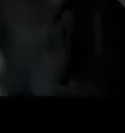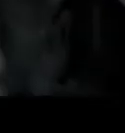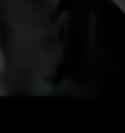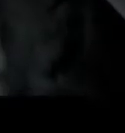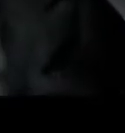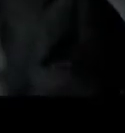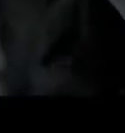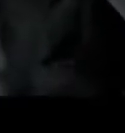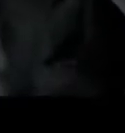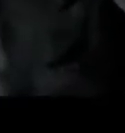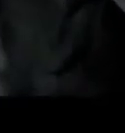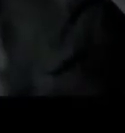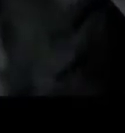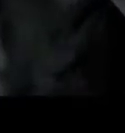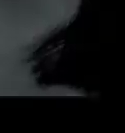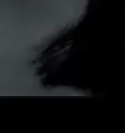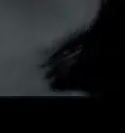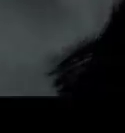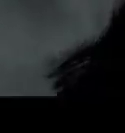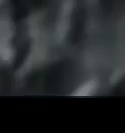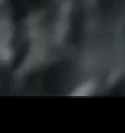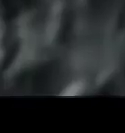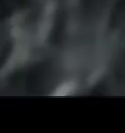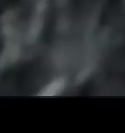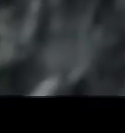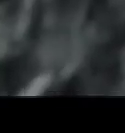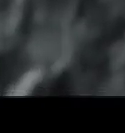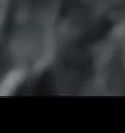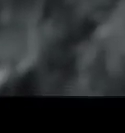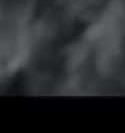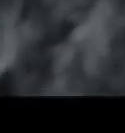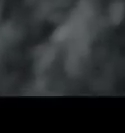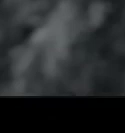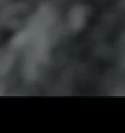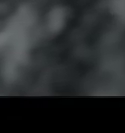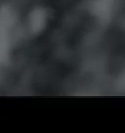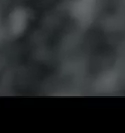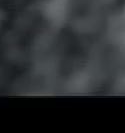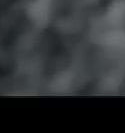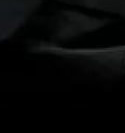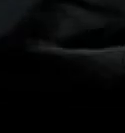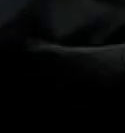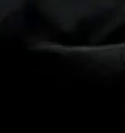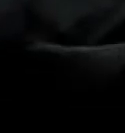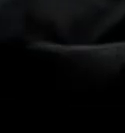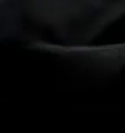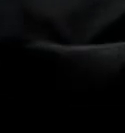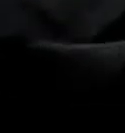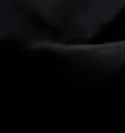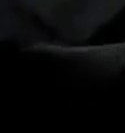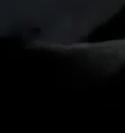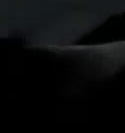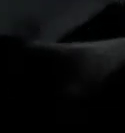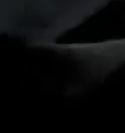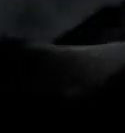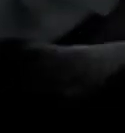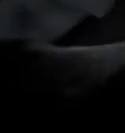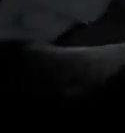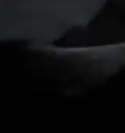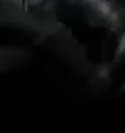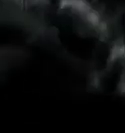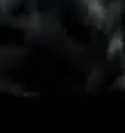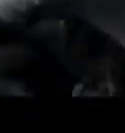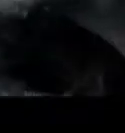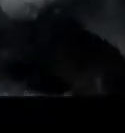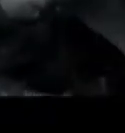caballero? Para que se vaya calientito yo, mi rey. Le juro que a Carlos no lo vamos a meter en nada. En este país ya no se puede andar, solo huecos por todos